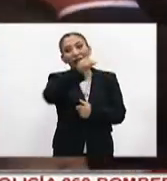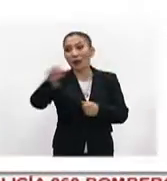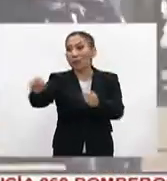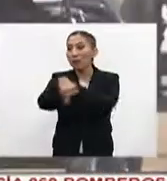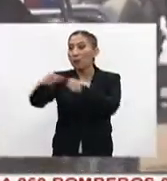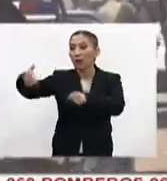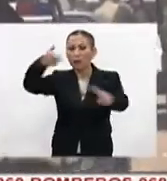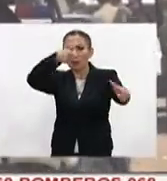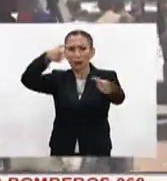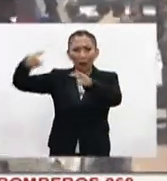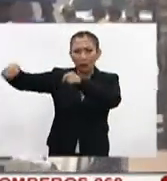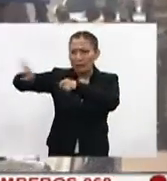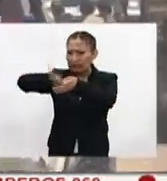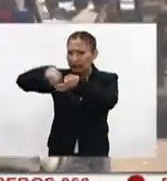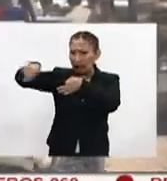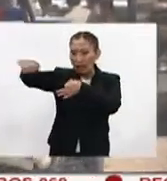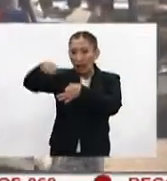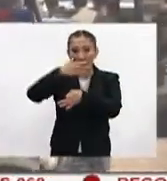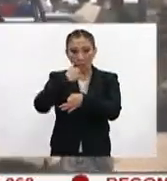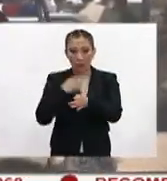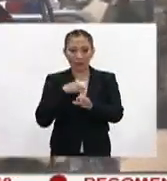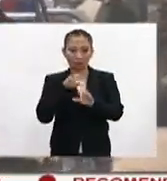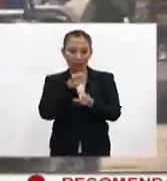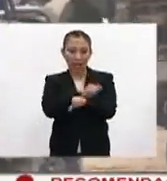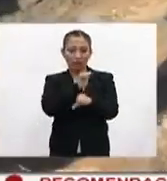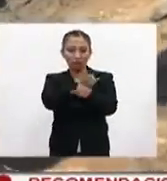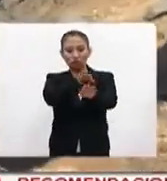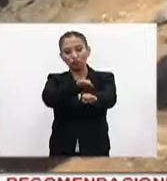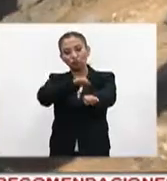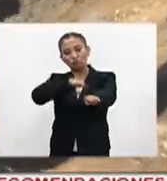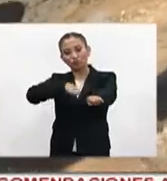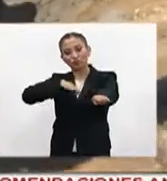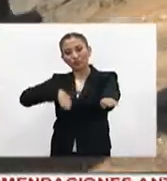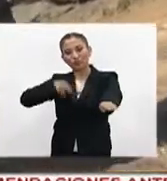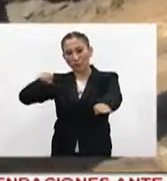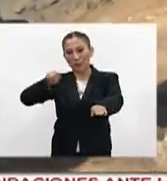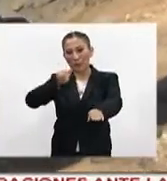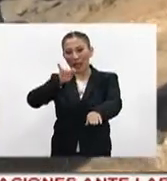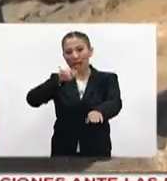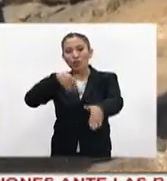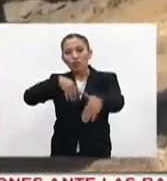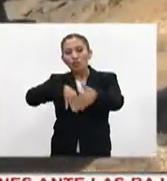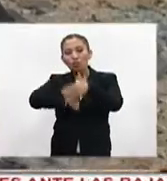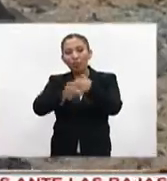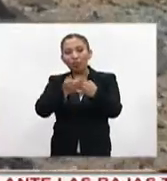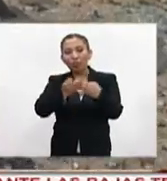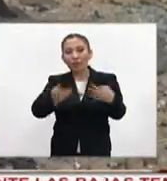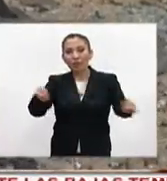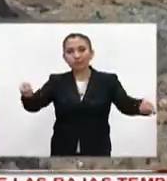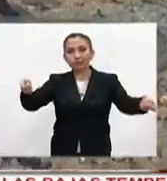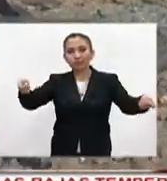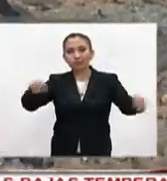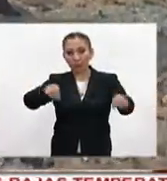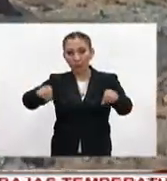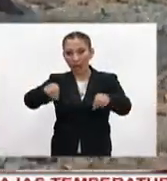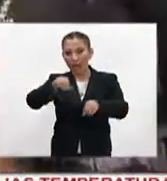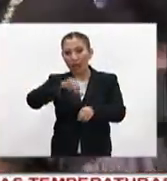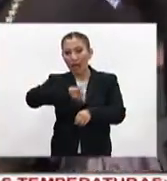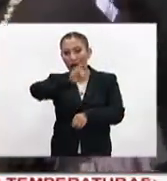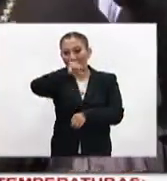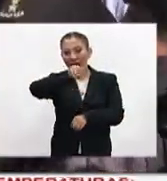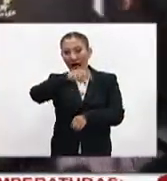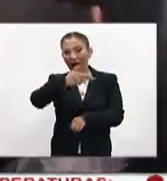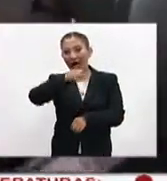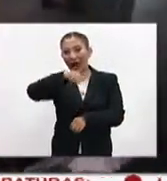varios disparos se produjeron cuando el convoy del funcionario palestino ingresaba al territorio controlado por el movimiento islamista